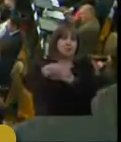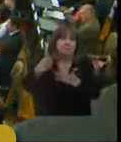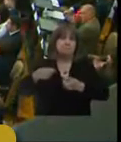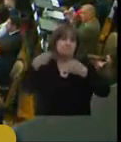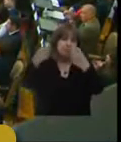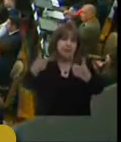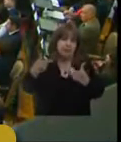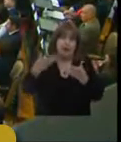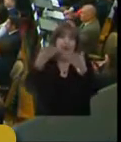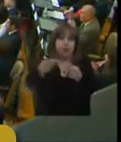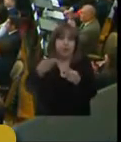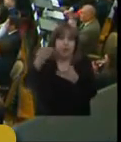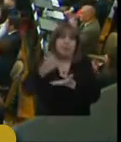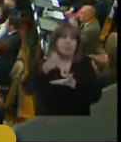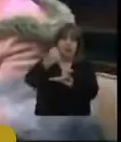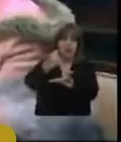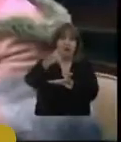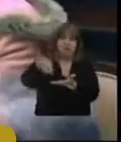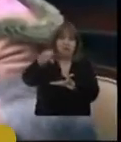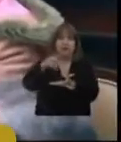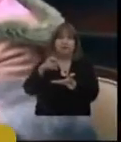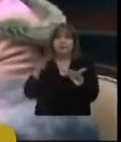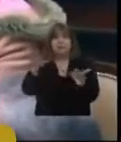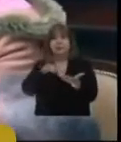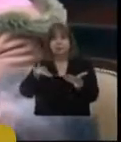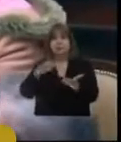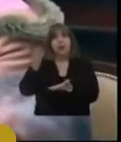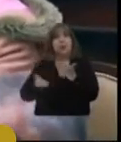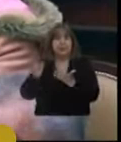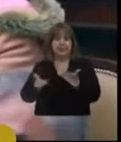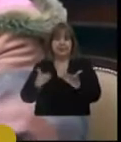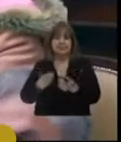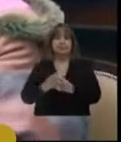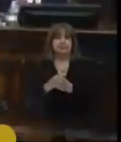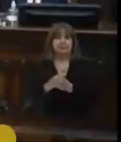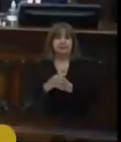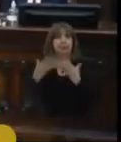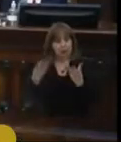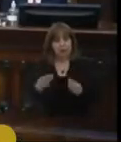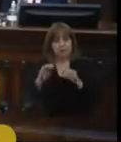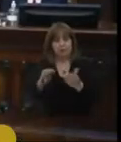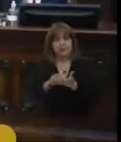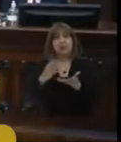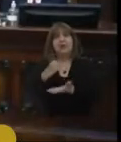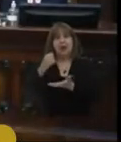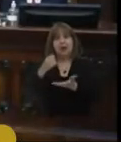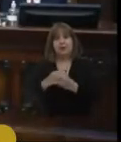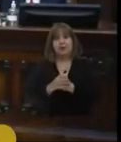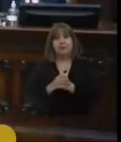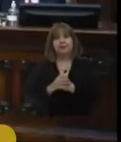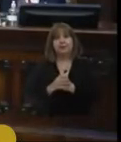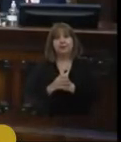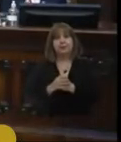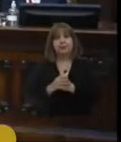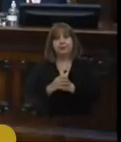muy particular la que tiene el gobernador de pensar los consensos. Él habló de infraestructura en los hospitales, pero no del